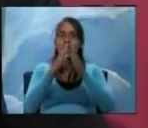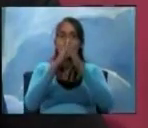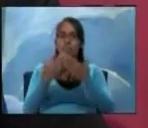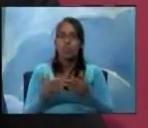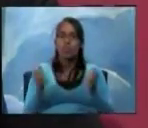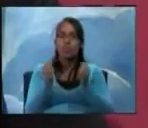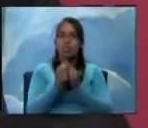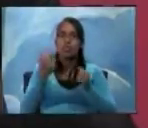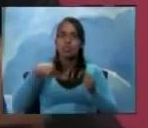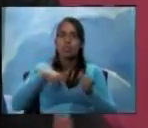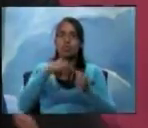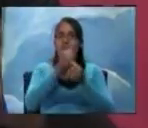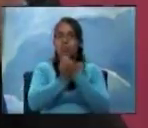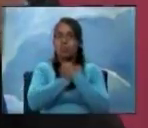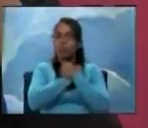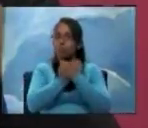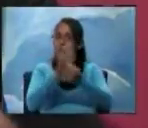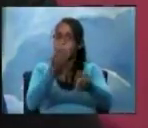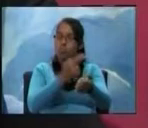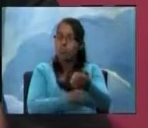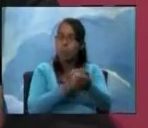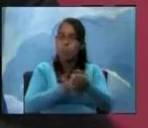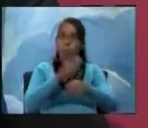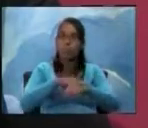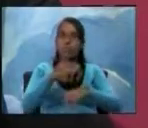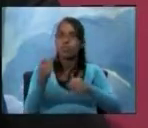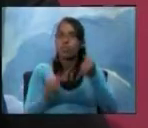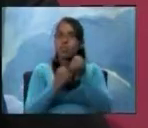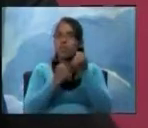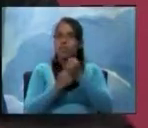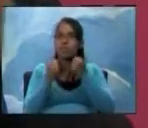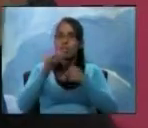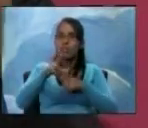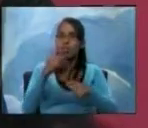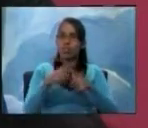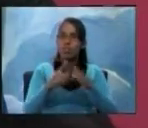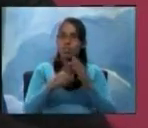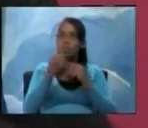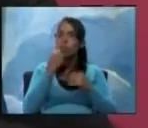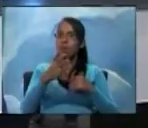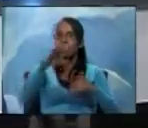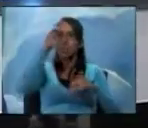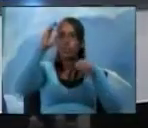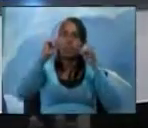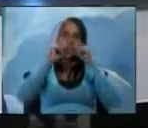nuestro prójimo, porque no nos edifican y no nos dejan cosas buenas. Que Dios les bendiga.